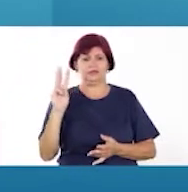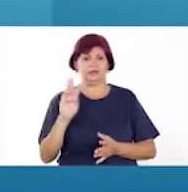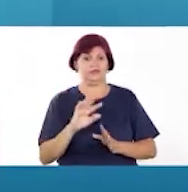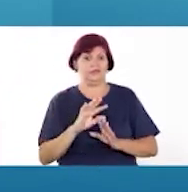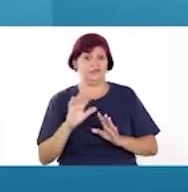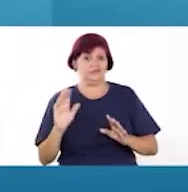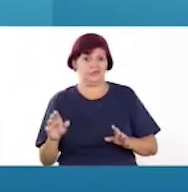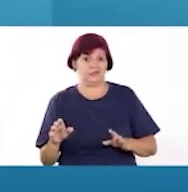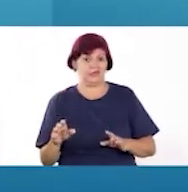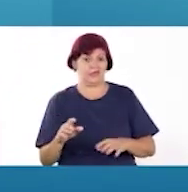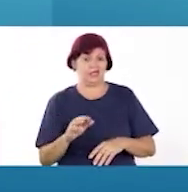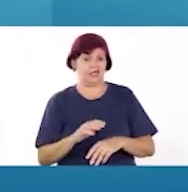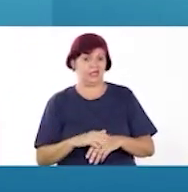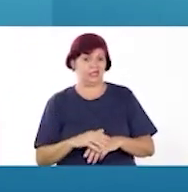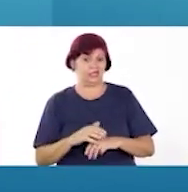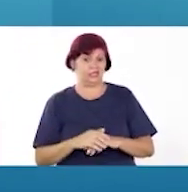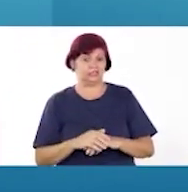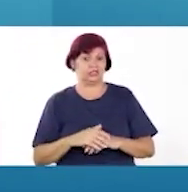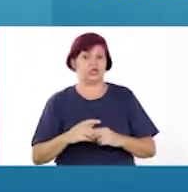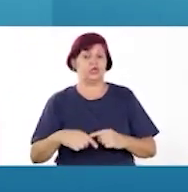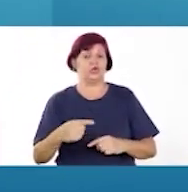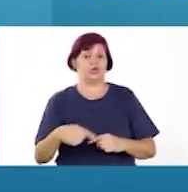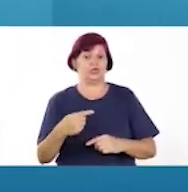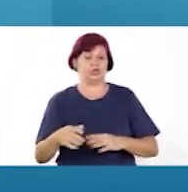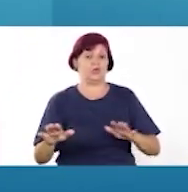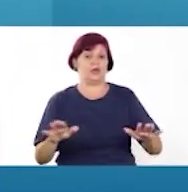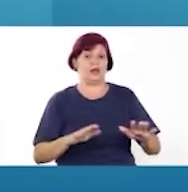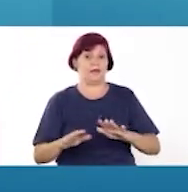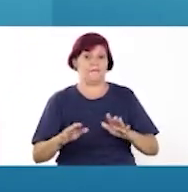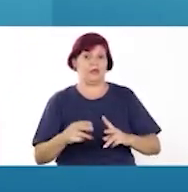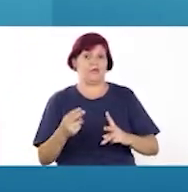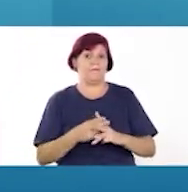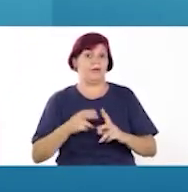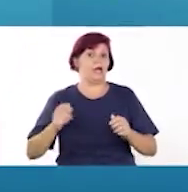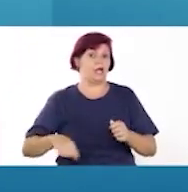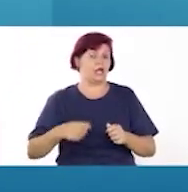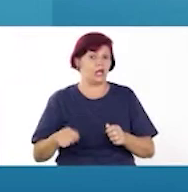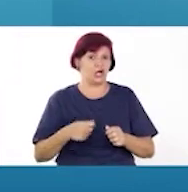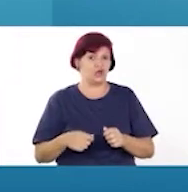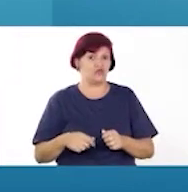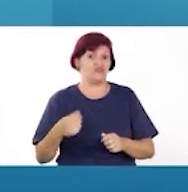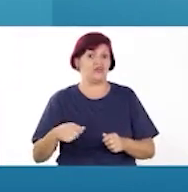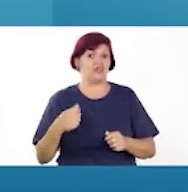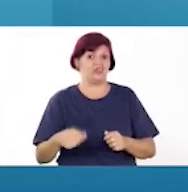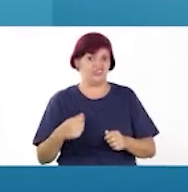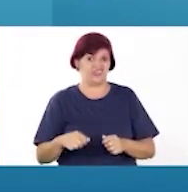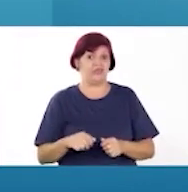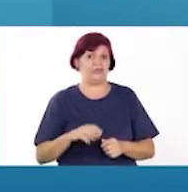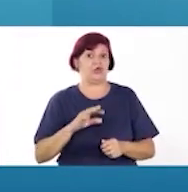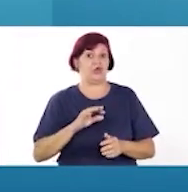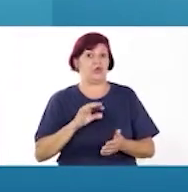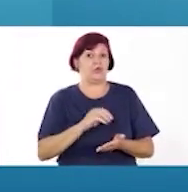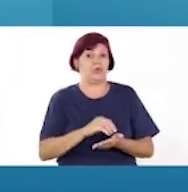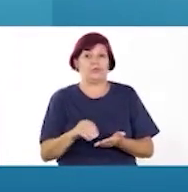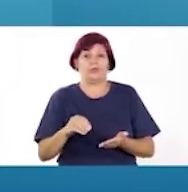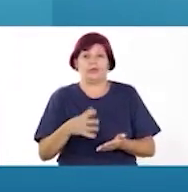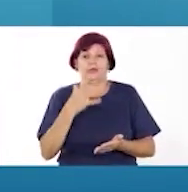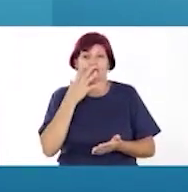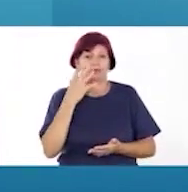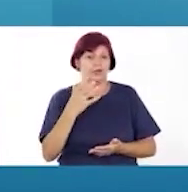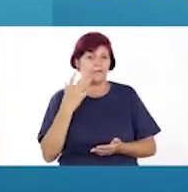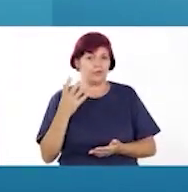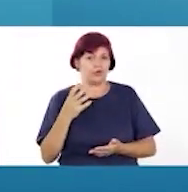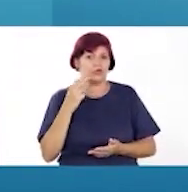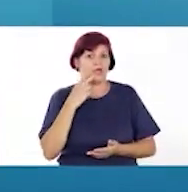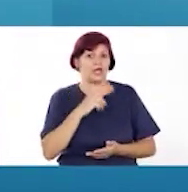Ya en el exilio, se continúa arduamente la preparación para la lucha y deben destacar un momento